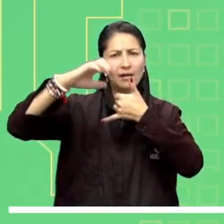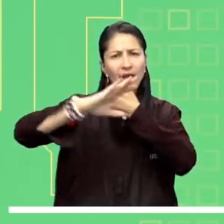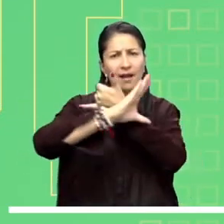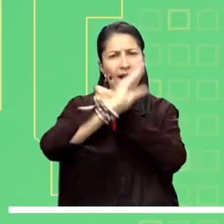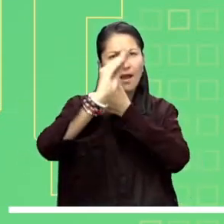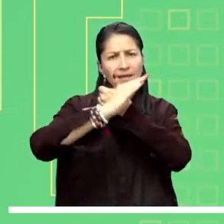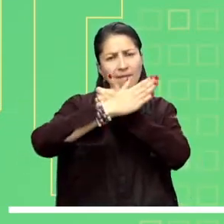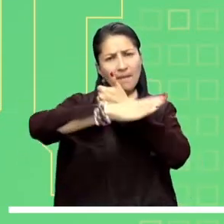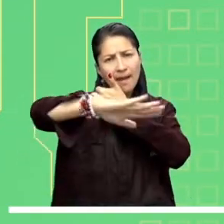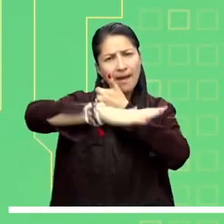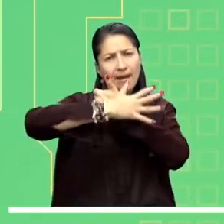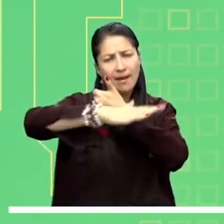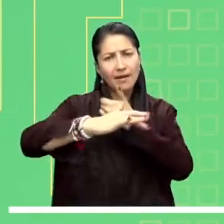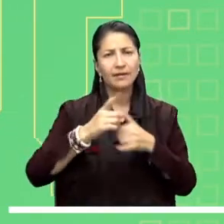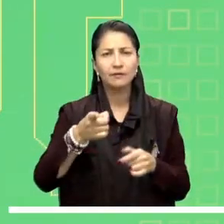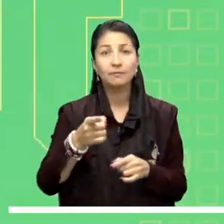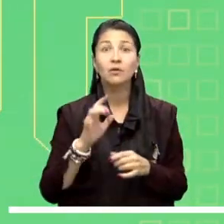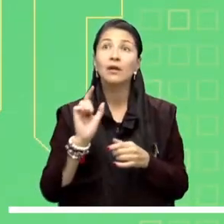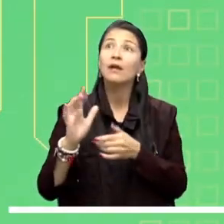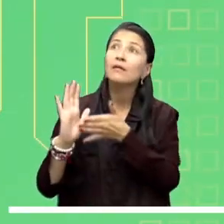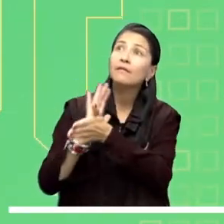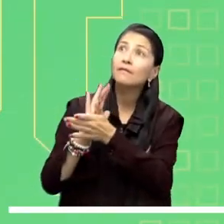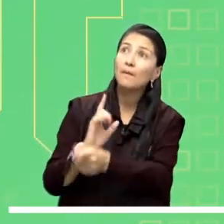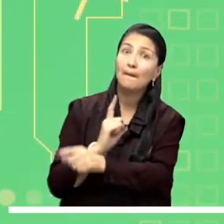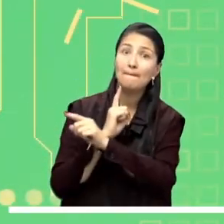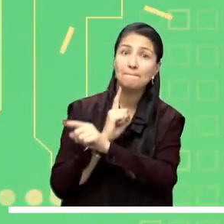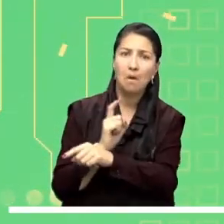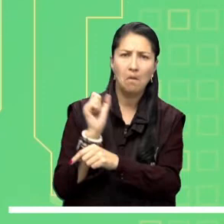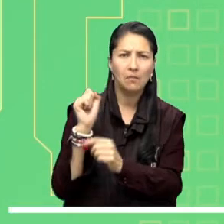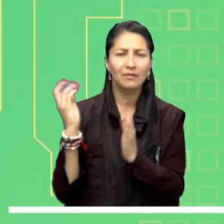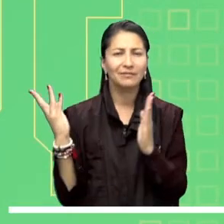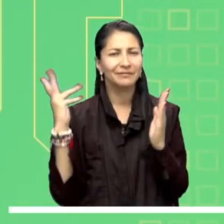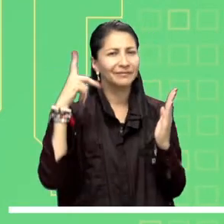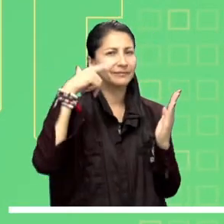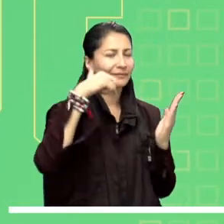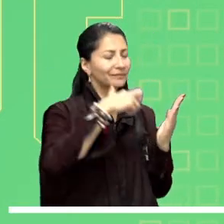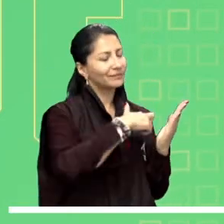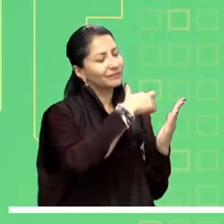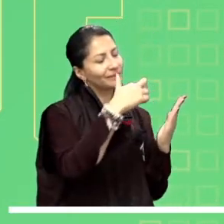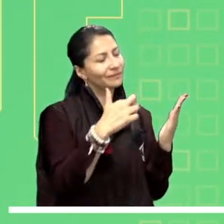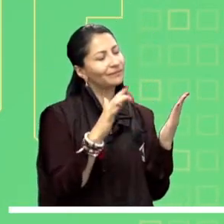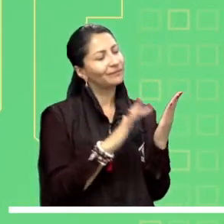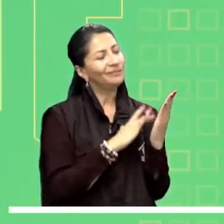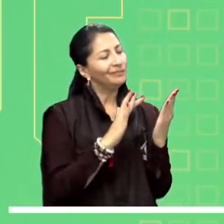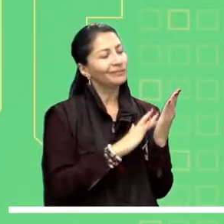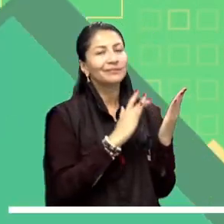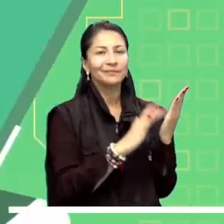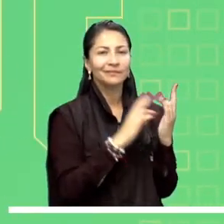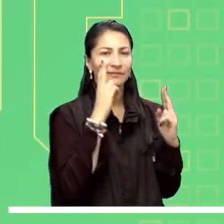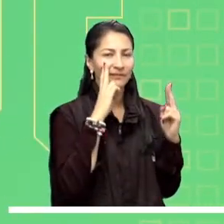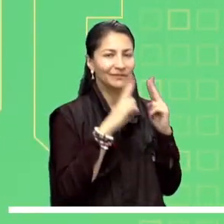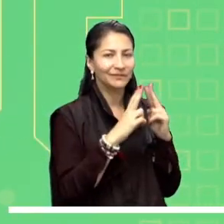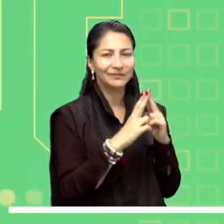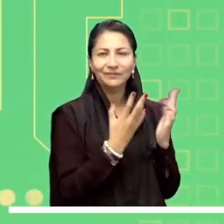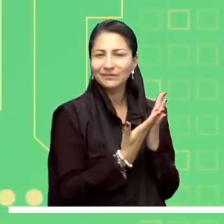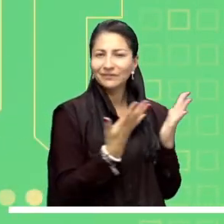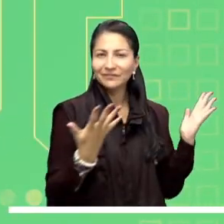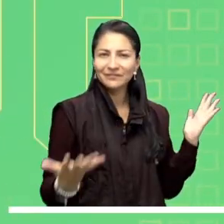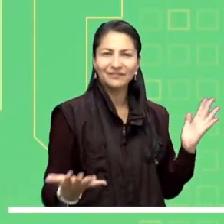el mar caribe manténgase bien informado y en tiempo real a través de nuestra aplicación mi pronóstico